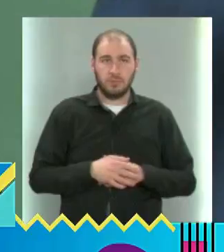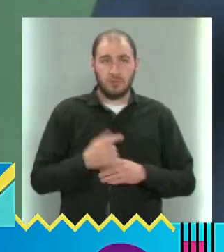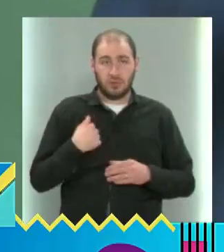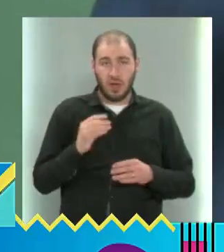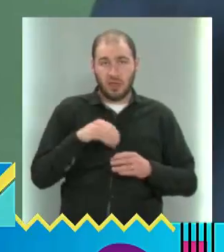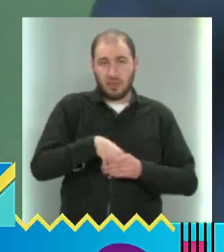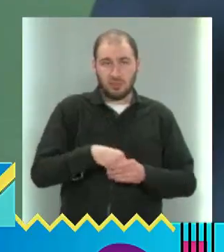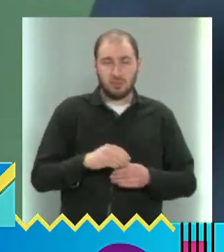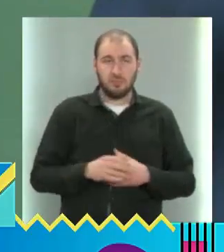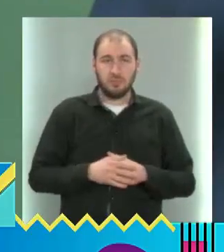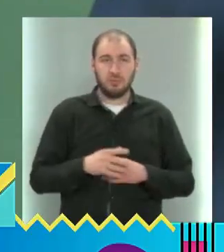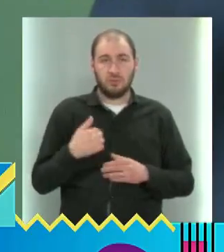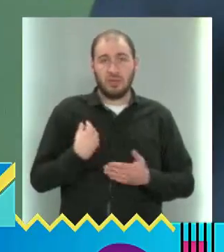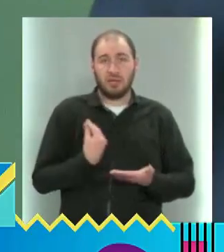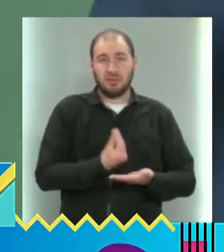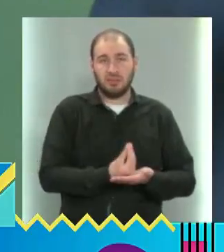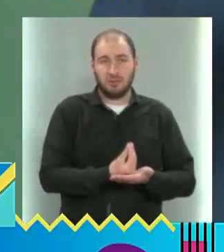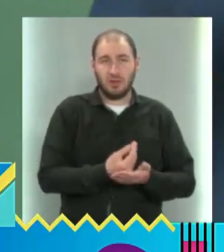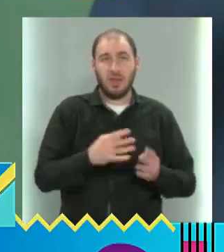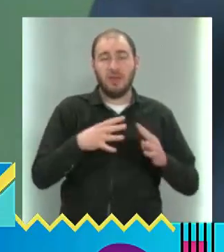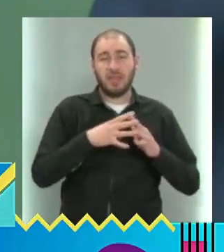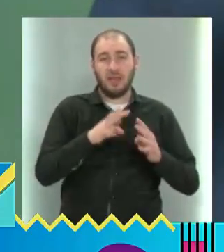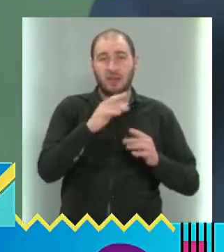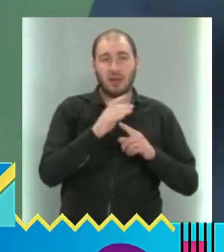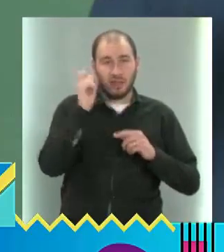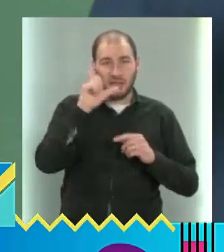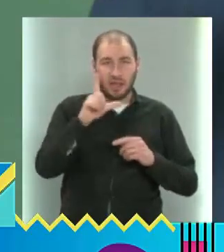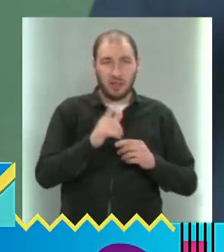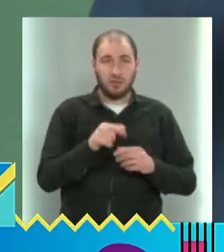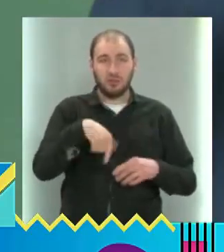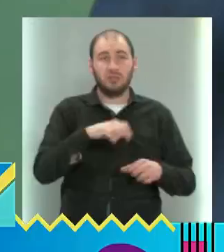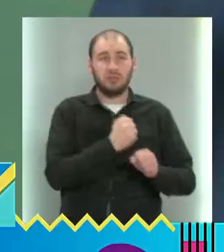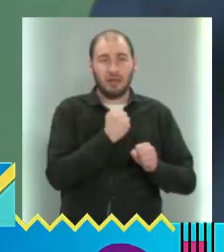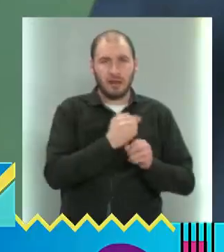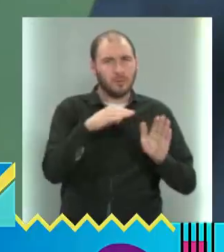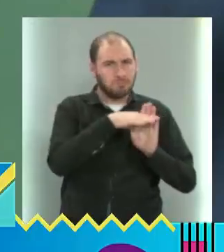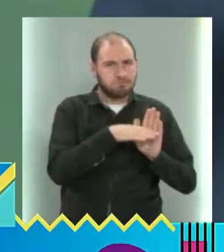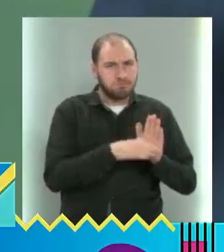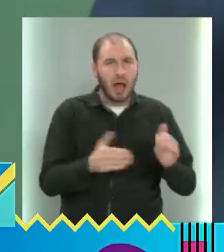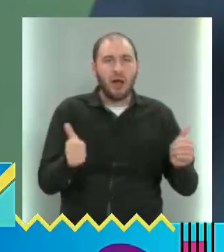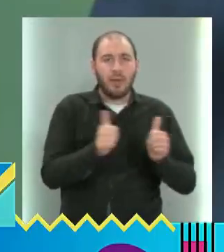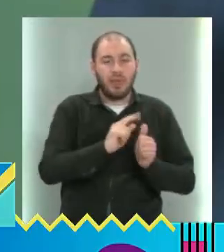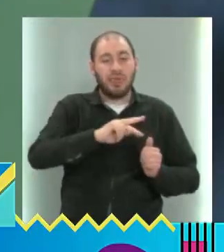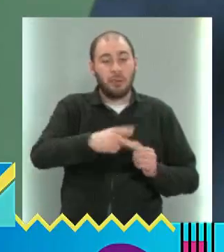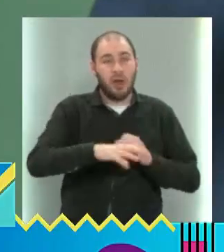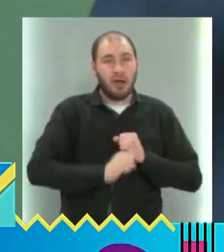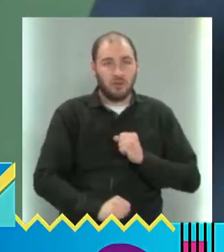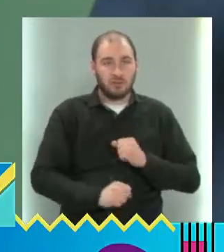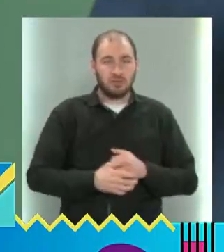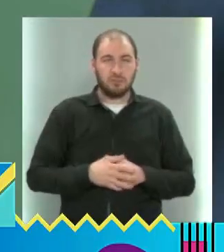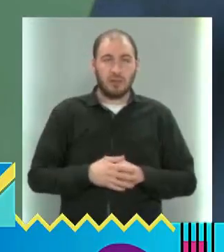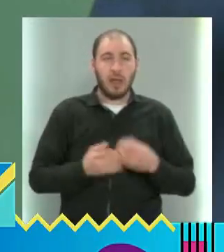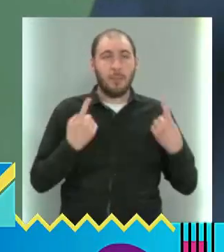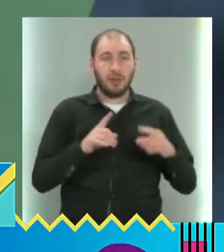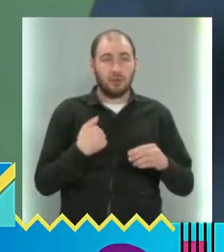Pertenezco, si bien estoy en representación del viñedo de Raquel, que justamente nuestro trabajo es específico, acompañamiento post-aborto,